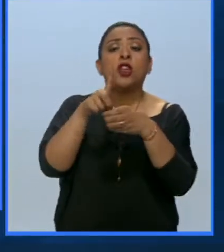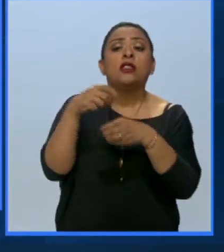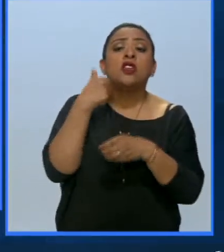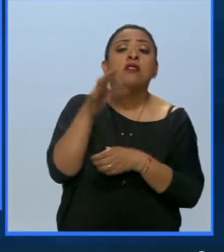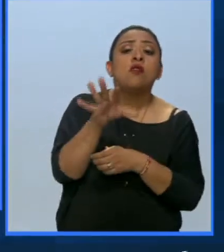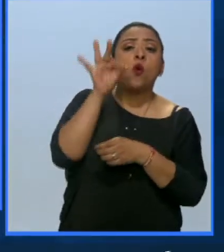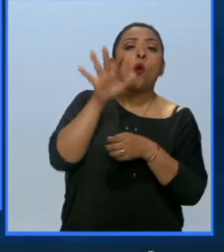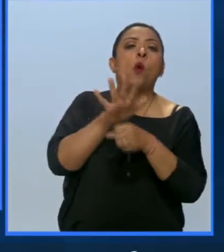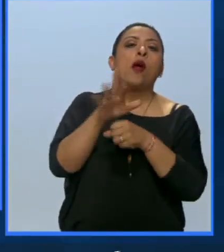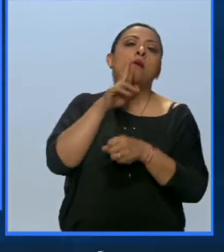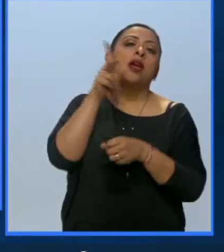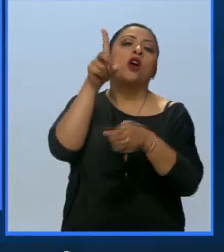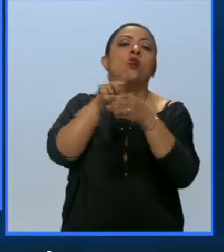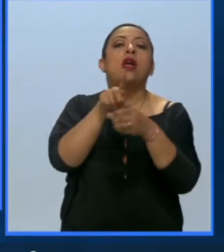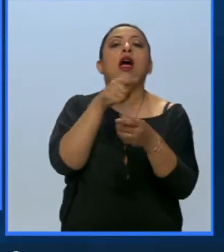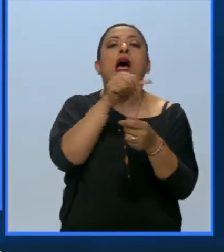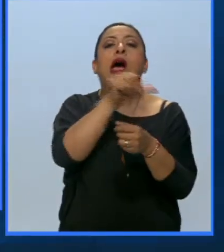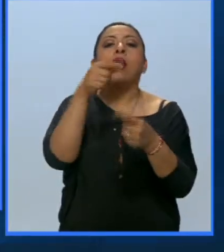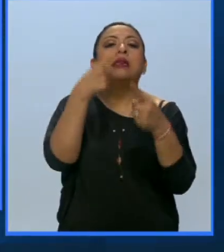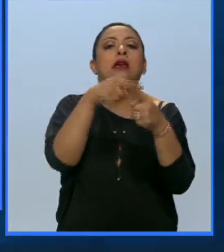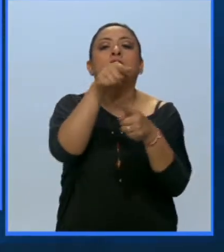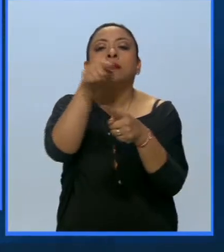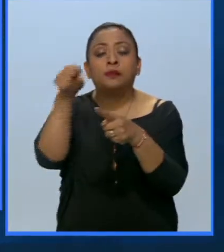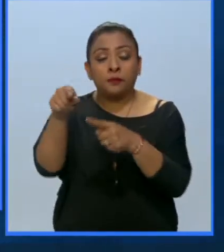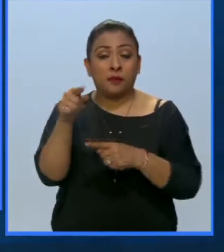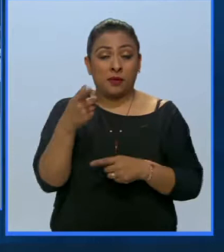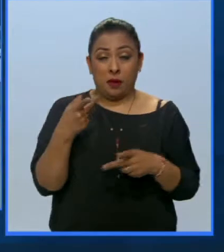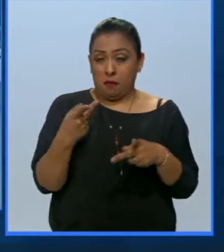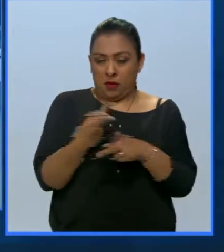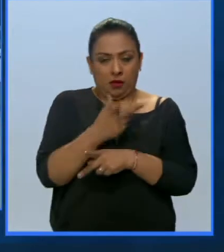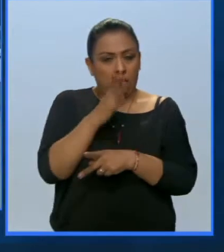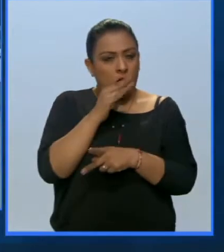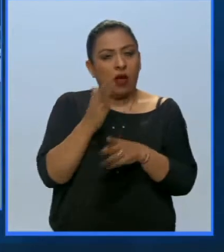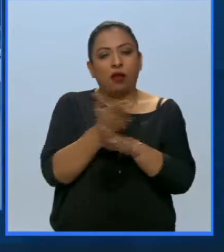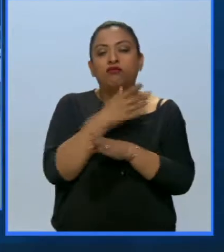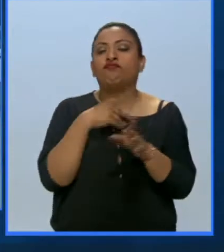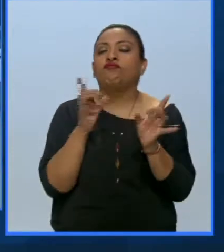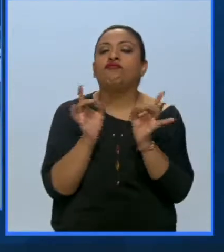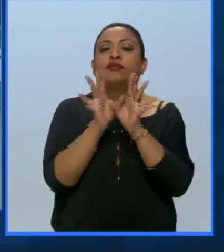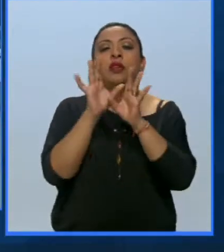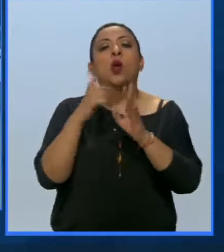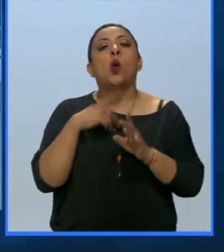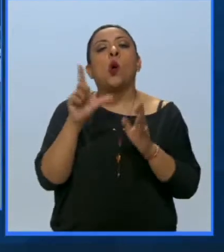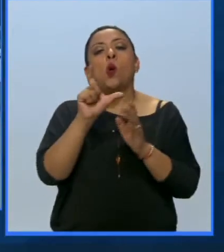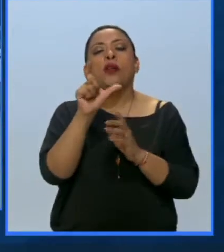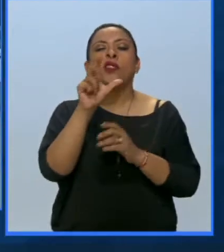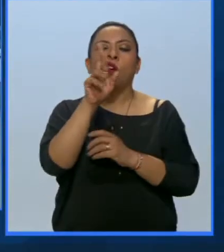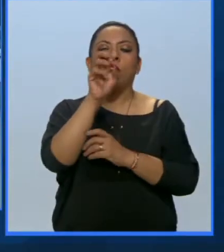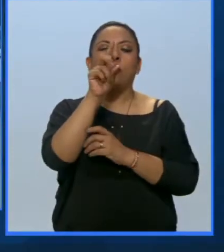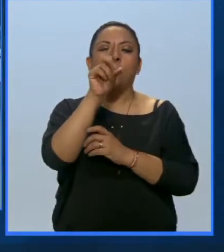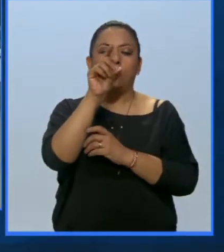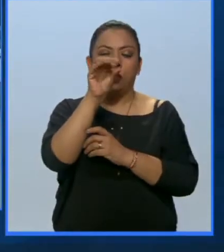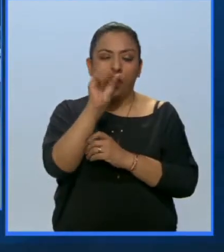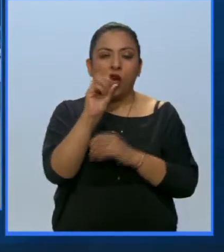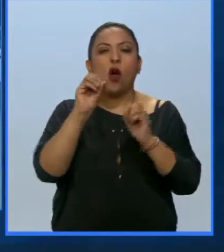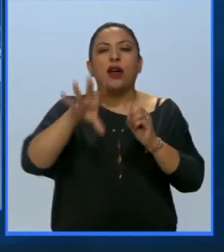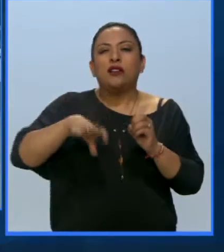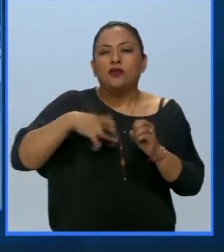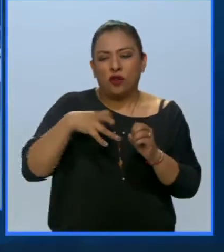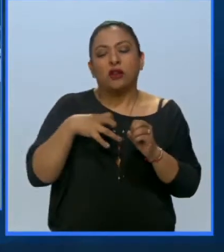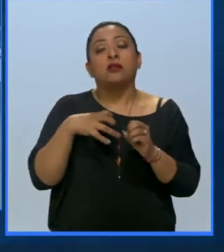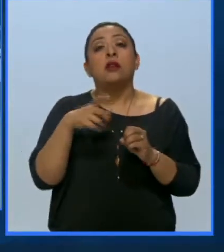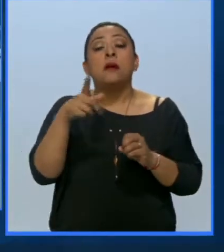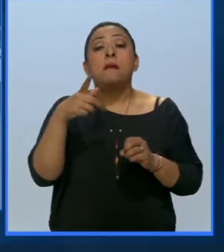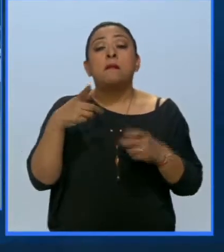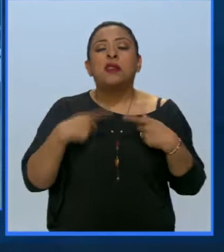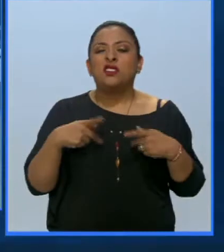de ellas le conviene donar. Lo que no nos puede pasar es lo que nos ha pasado en otros casos, en el redondeo o en otros esfuerzos muy grandes, donde la